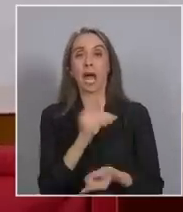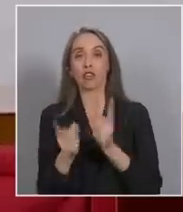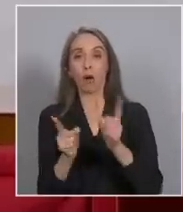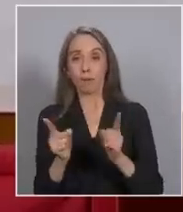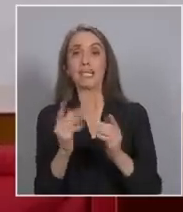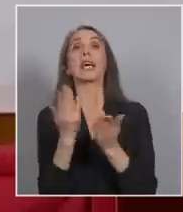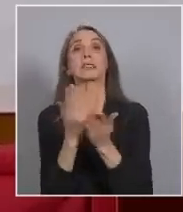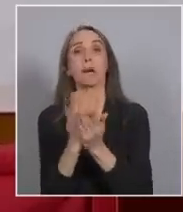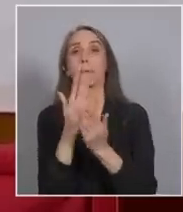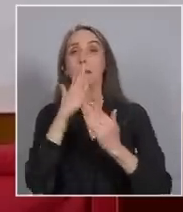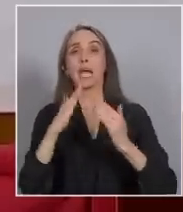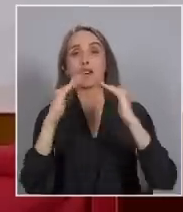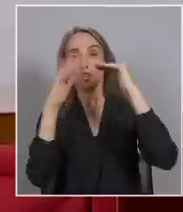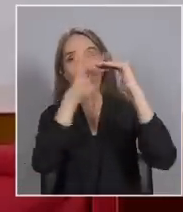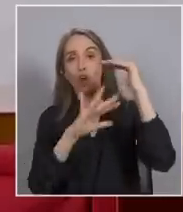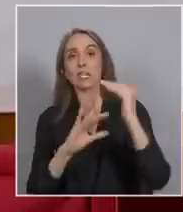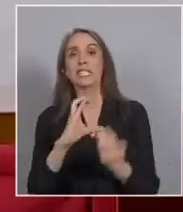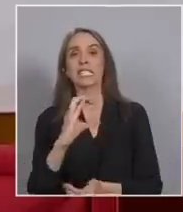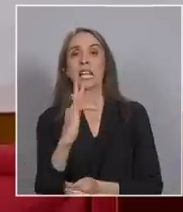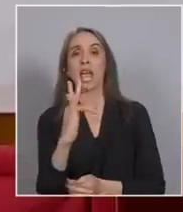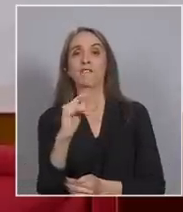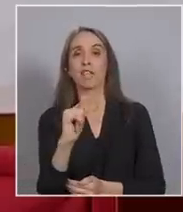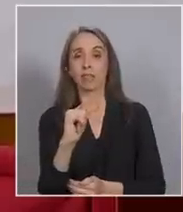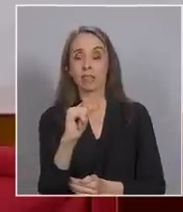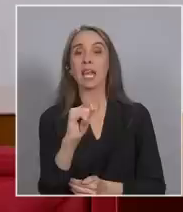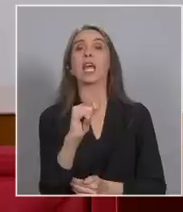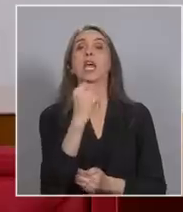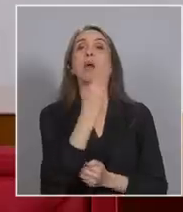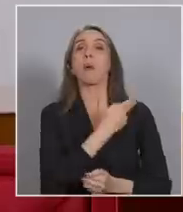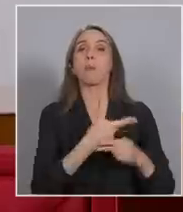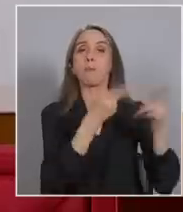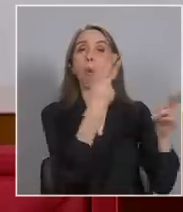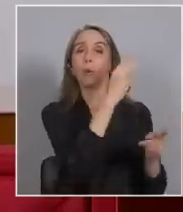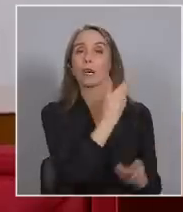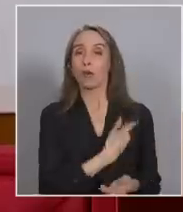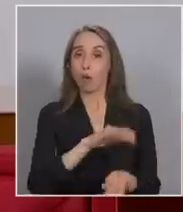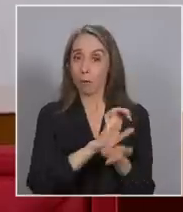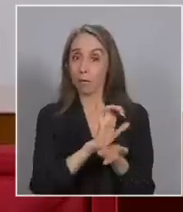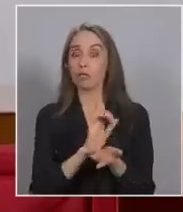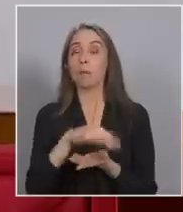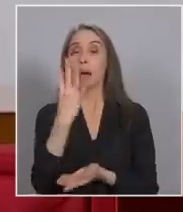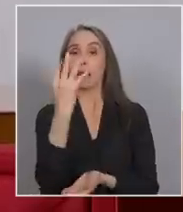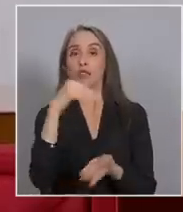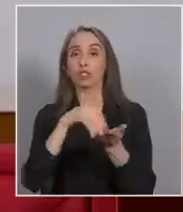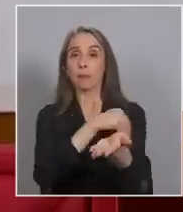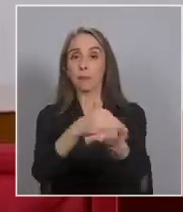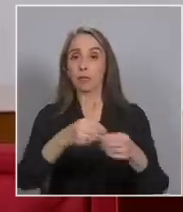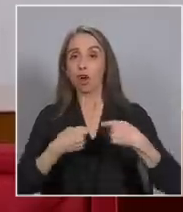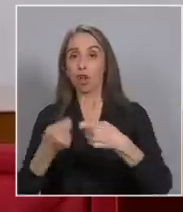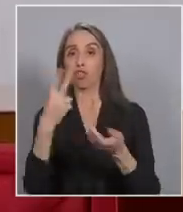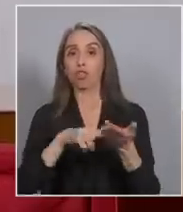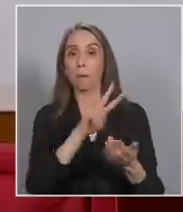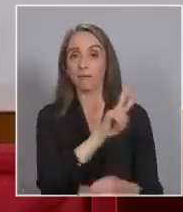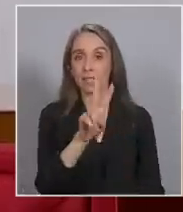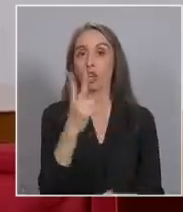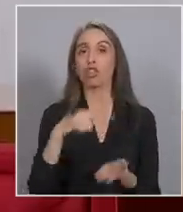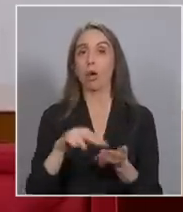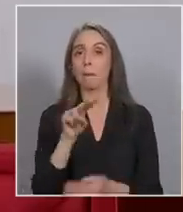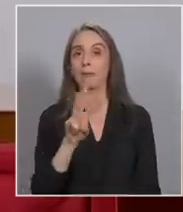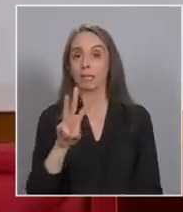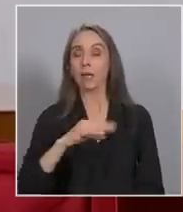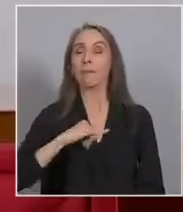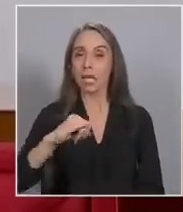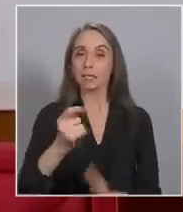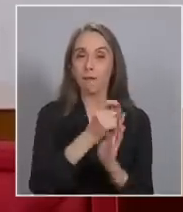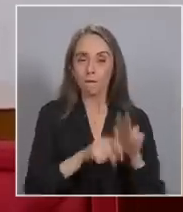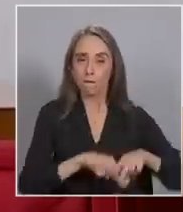centros de formación técnica públicos. En 2022 invertimos más de 14 mil millones de pesos y en 2023 seguiremos adelante